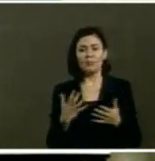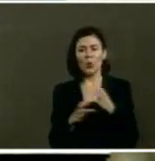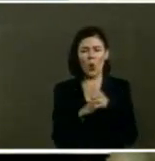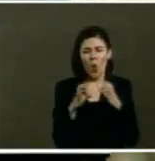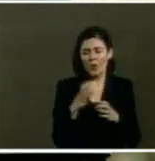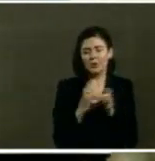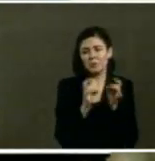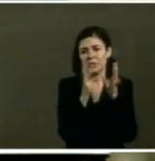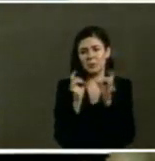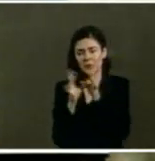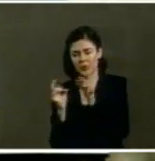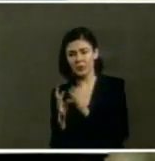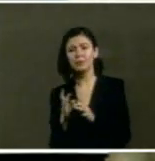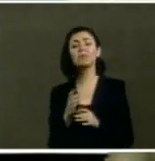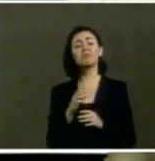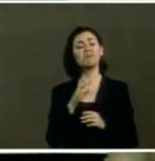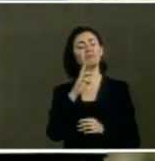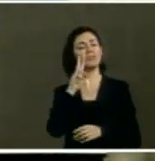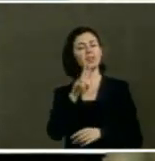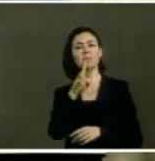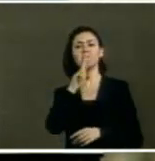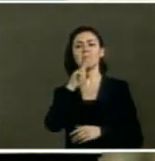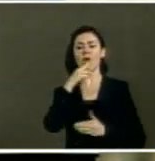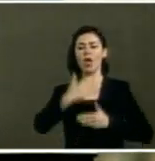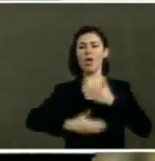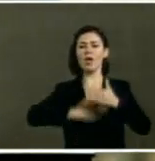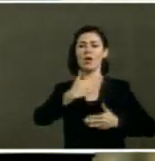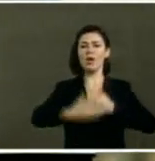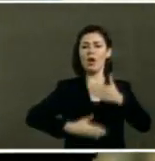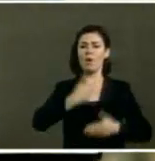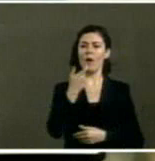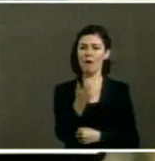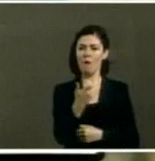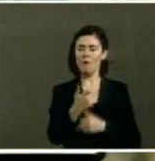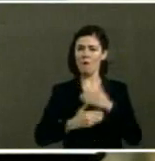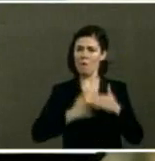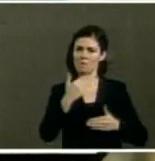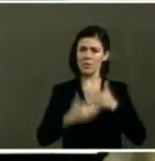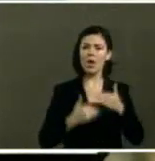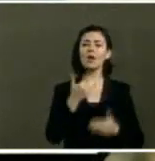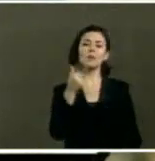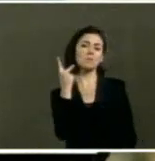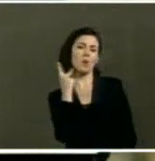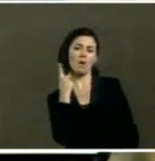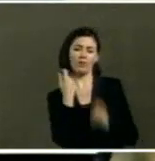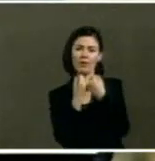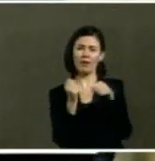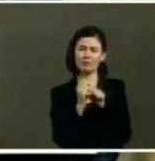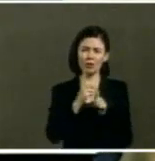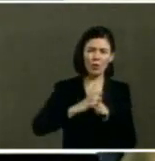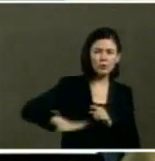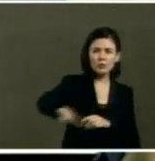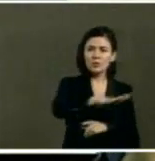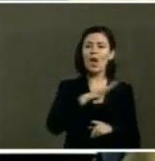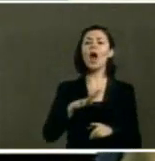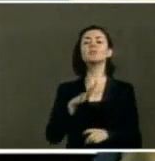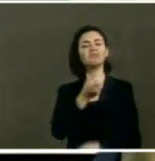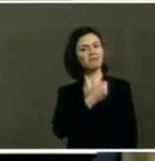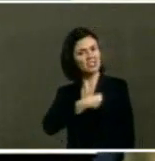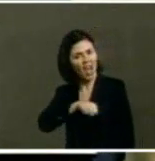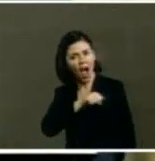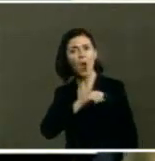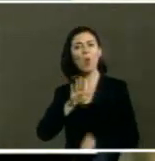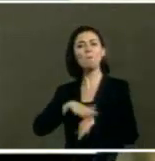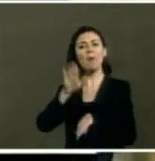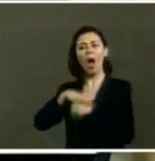sobresaltos, y se ha avanzado en el cumplimiento de las metas de política social, señaladamente la cobertura en salud, pero por